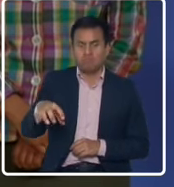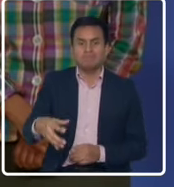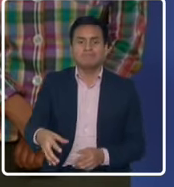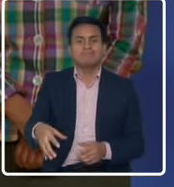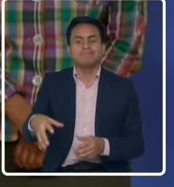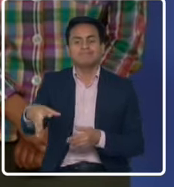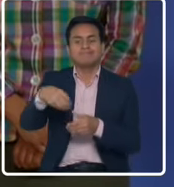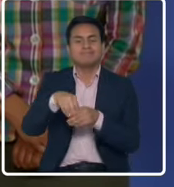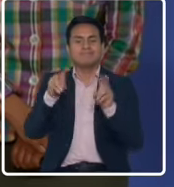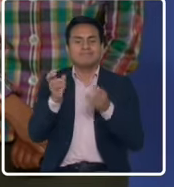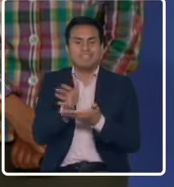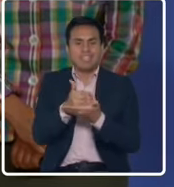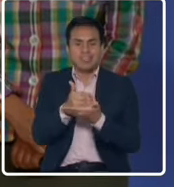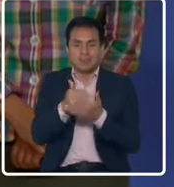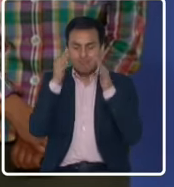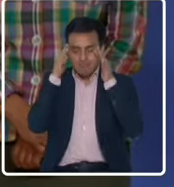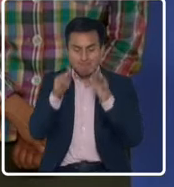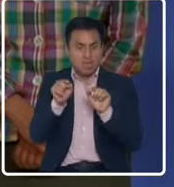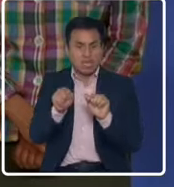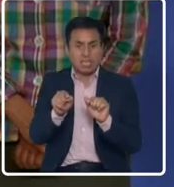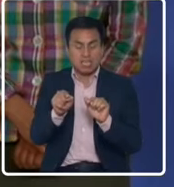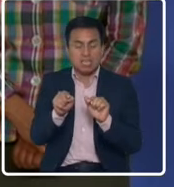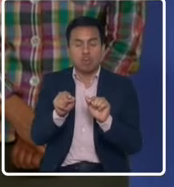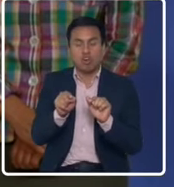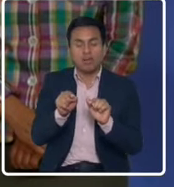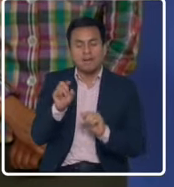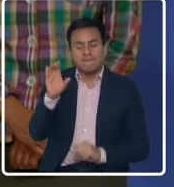codelco se va abrir la participación de privados todos los detalles los vamos a tener en la ón central